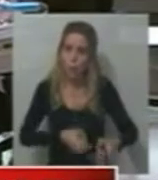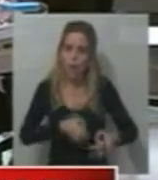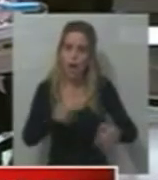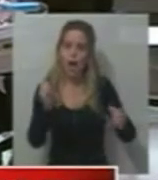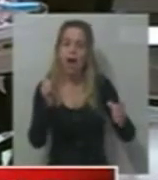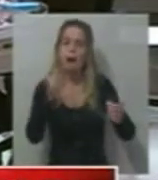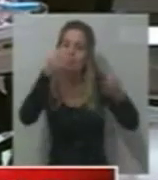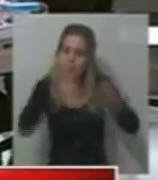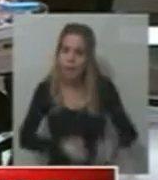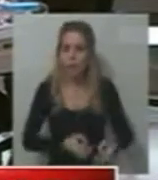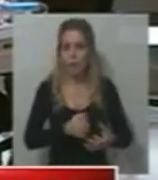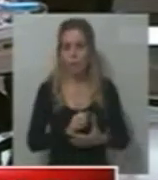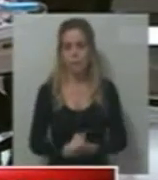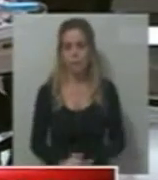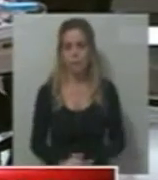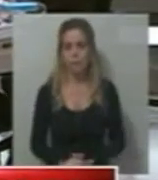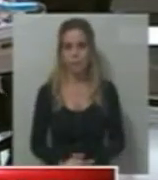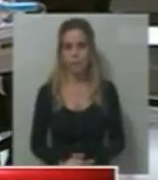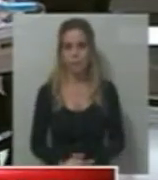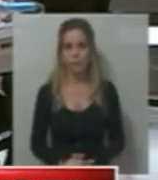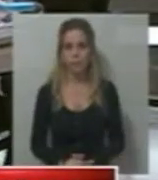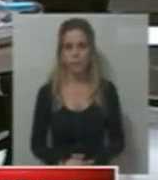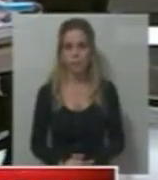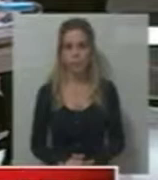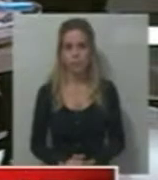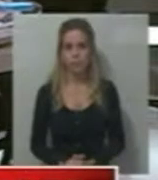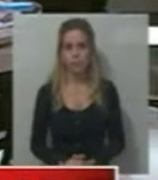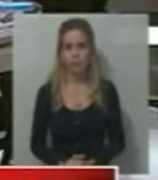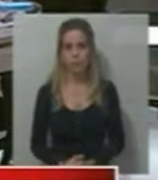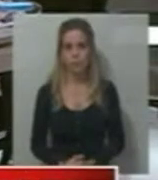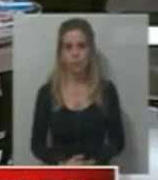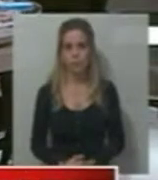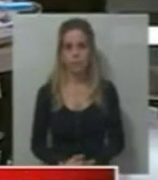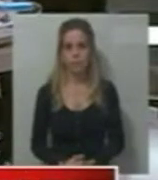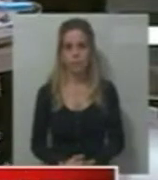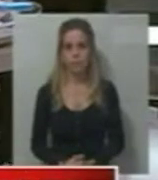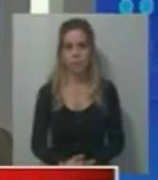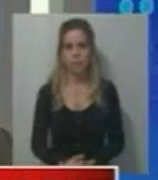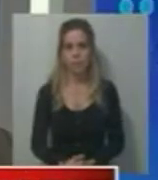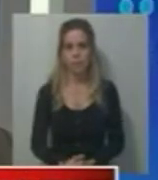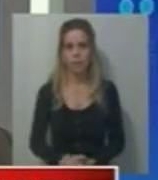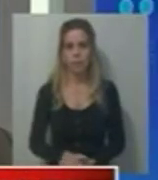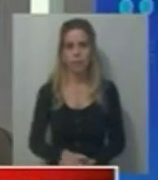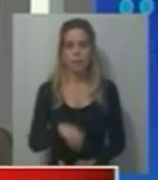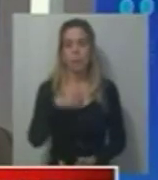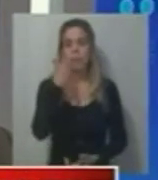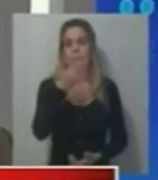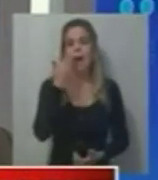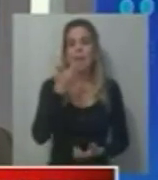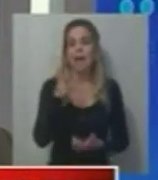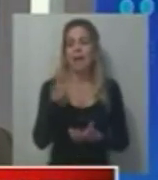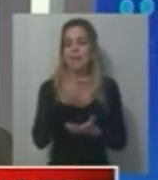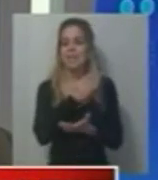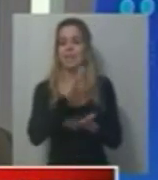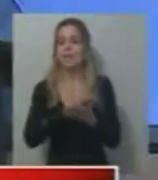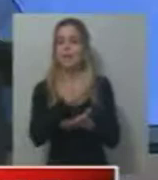fundamento no sirve. No sirve periodísticamente, no tranquiliza, al contrario, genera ansiedad. Es un espanto eso. Por eso, ¿no? Me parece que no suma nada. Pero digo,